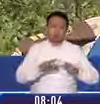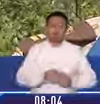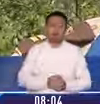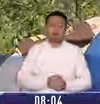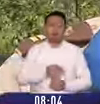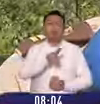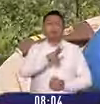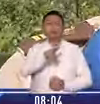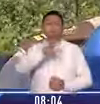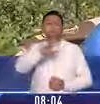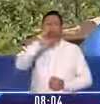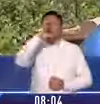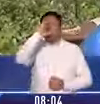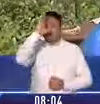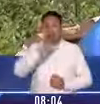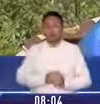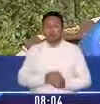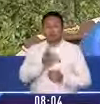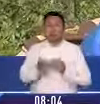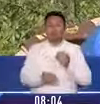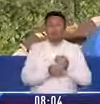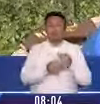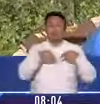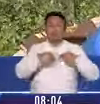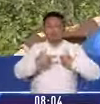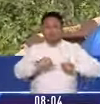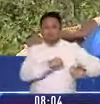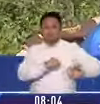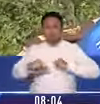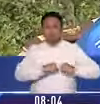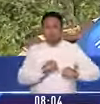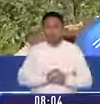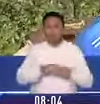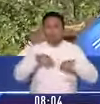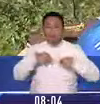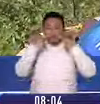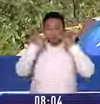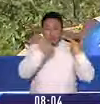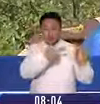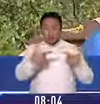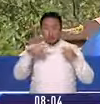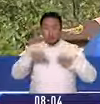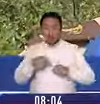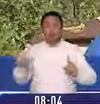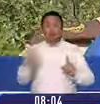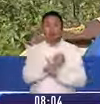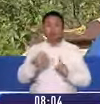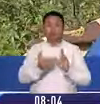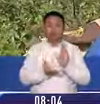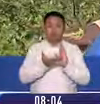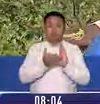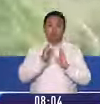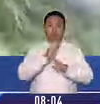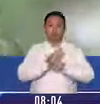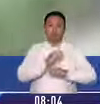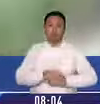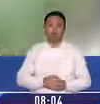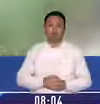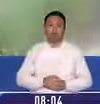veintitrés servidores policiales que se suman a la labor para contención de la escalada de violencia y de delincuencia en el sector